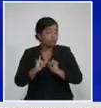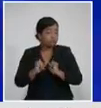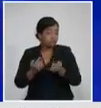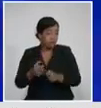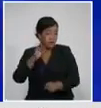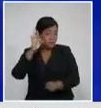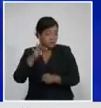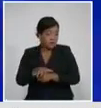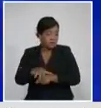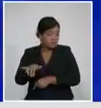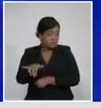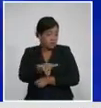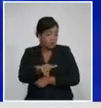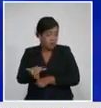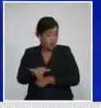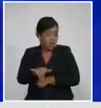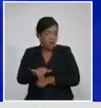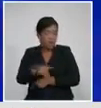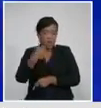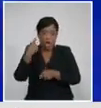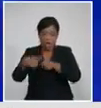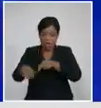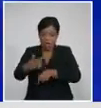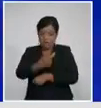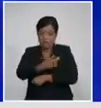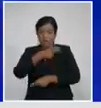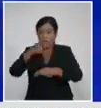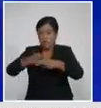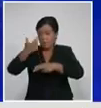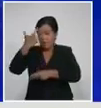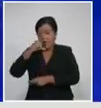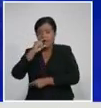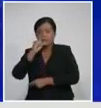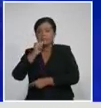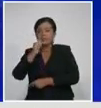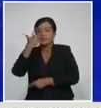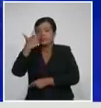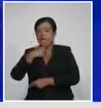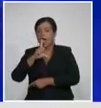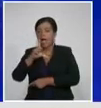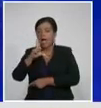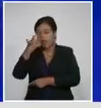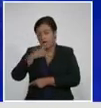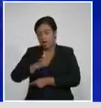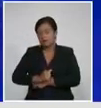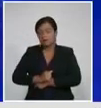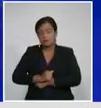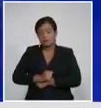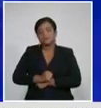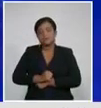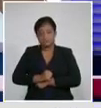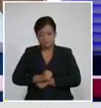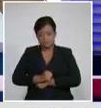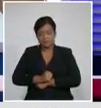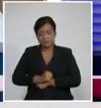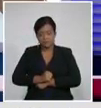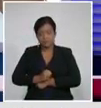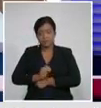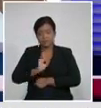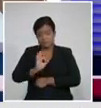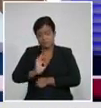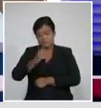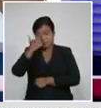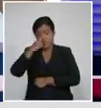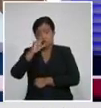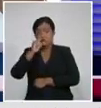la intervención de Abdala. Exacto. El estudio de intervención controlado, ¿no? Con